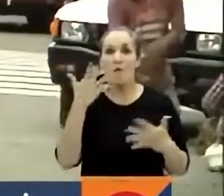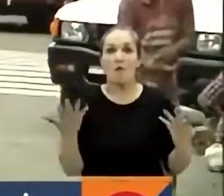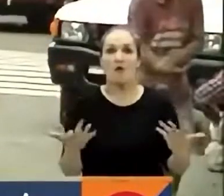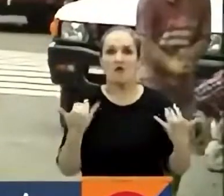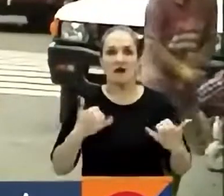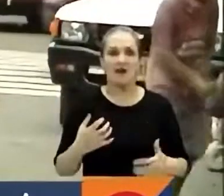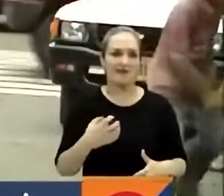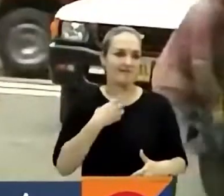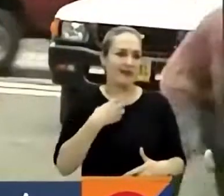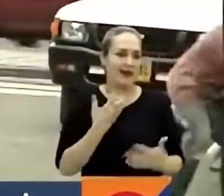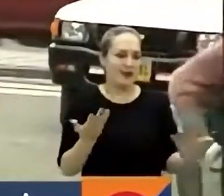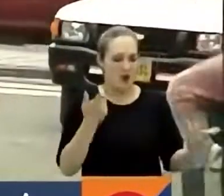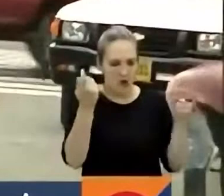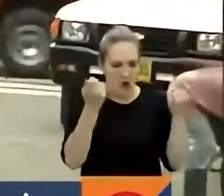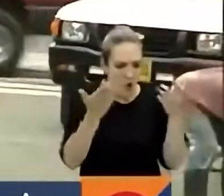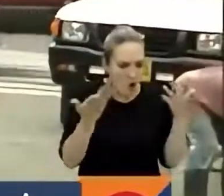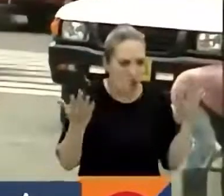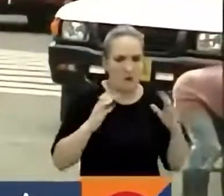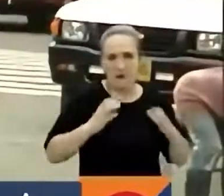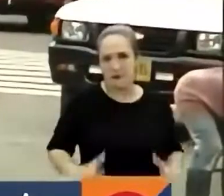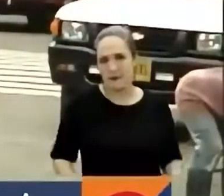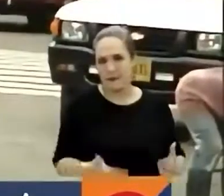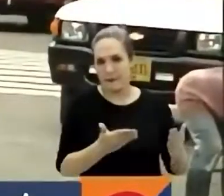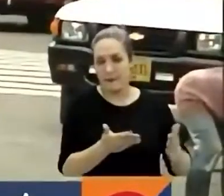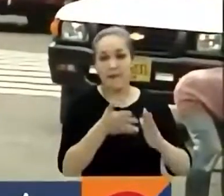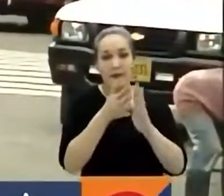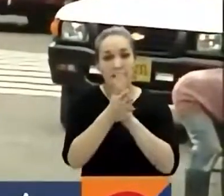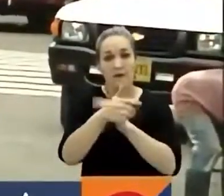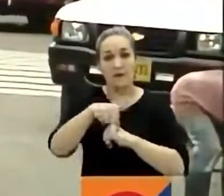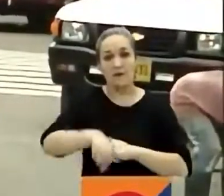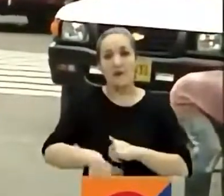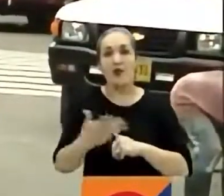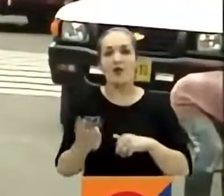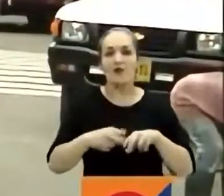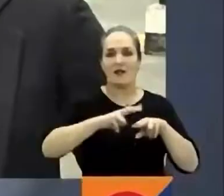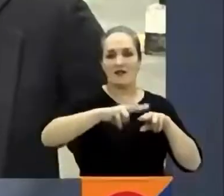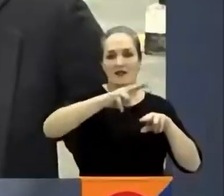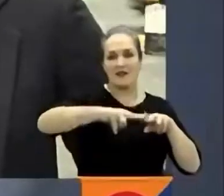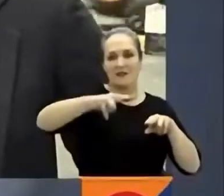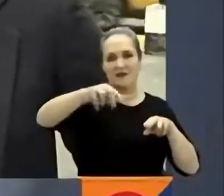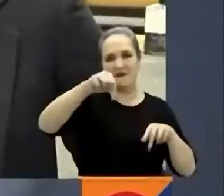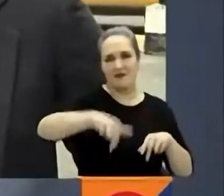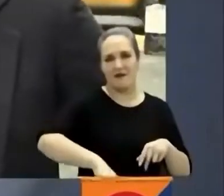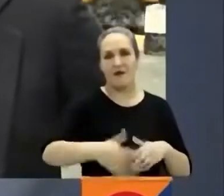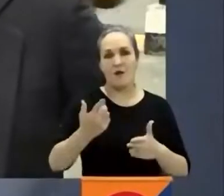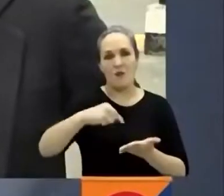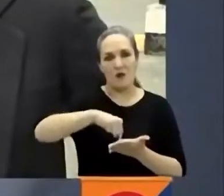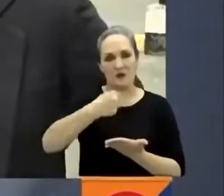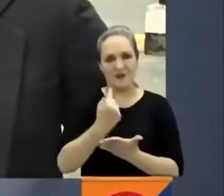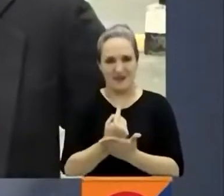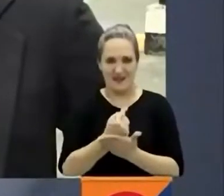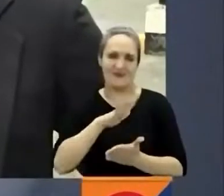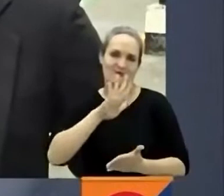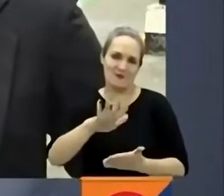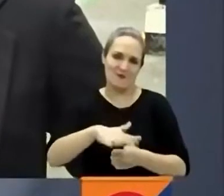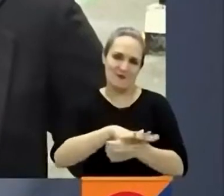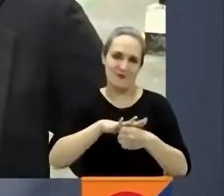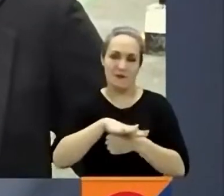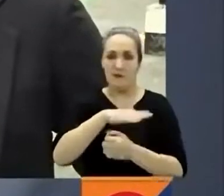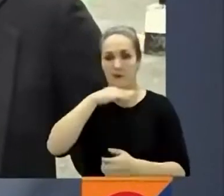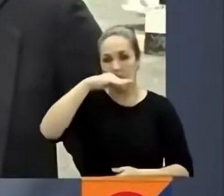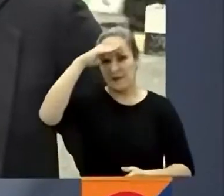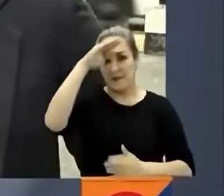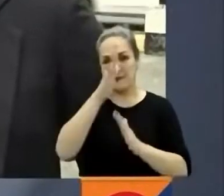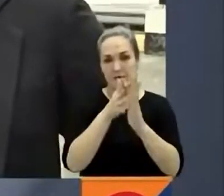creado estrategias con los ciudadanos. Información a esta hora desde el sector de Tranvía de Ayacucho en el barrio Buenos Aires, centro de Medellín. Ismael Tobón,